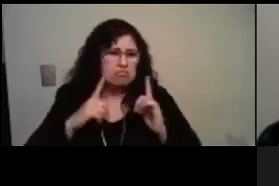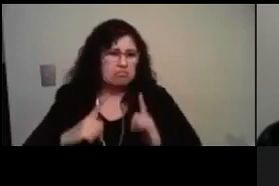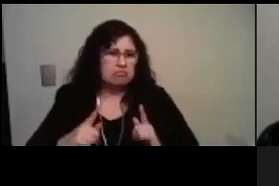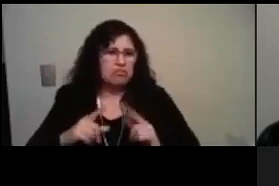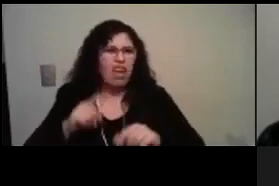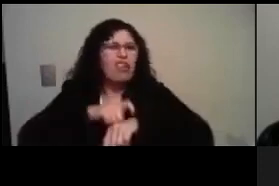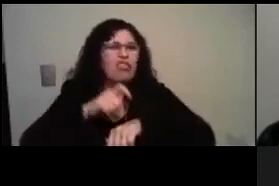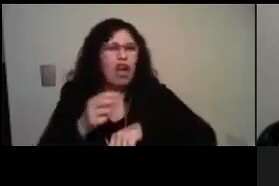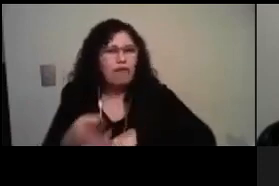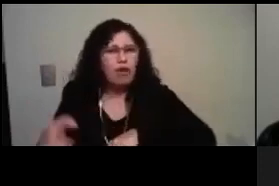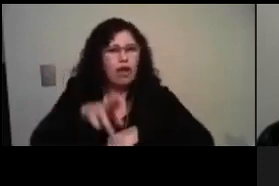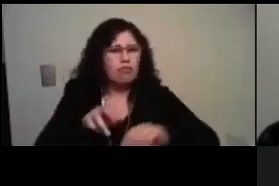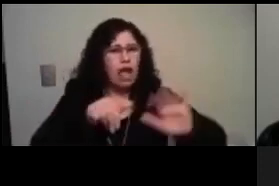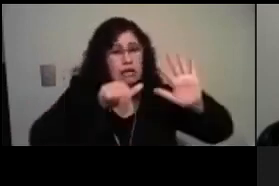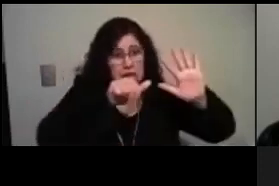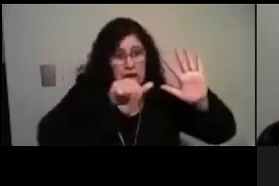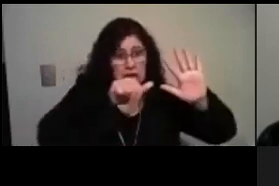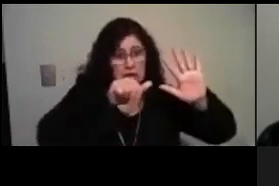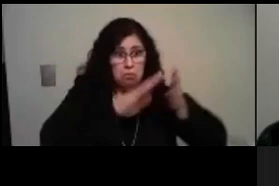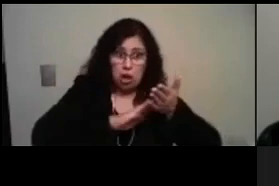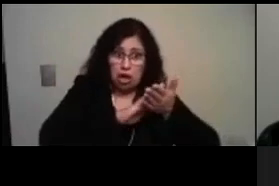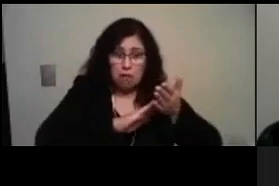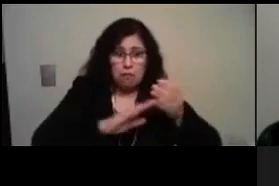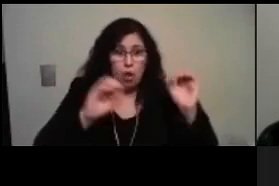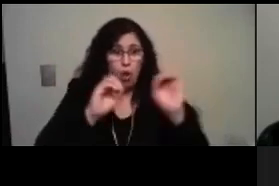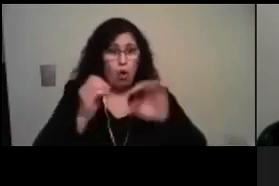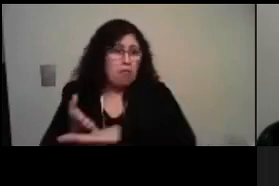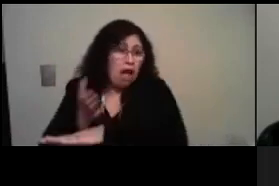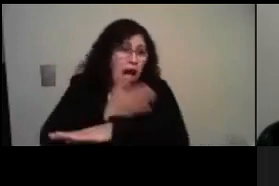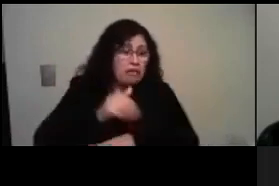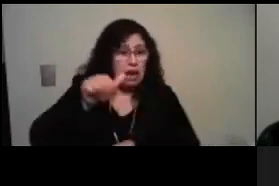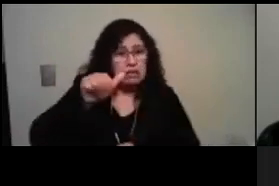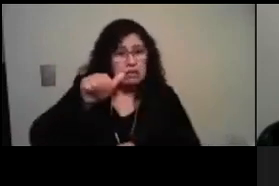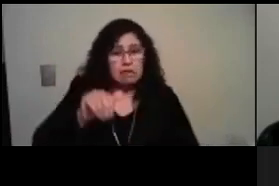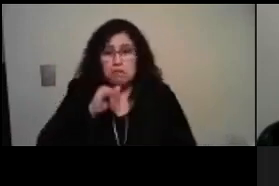hora, si quieren volver a las 6 o quieren retomar un poco antes.